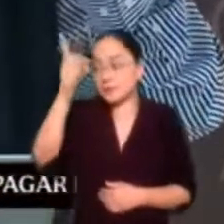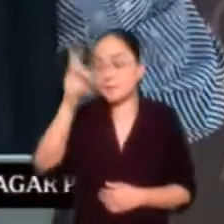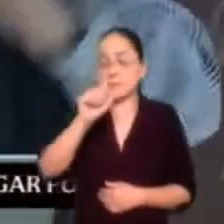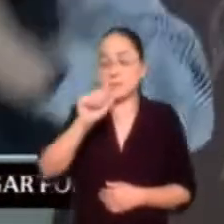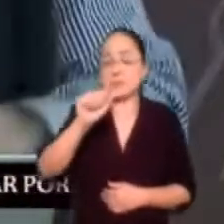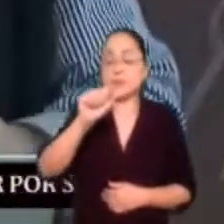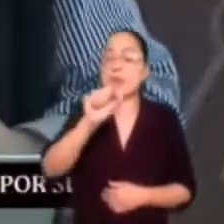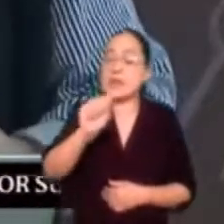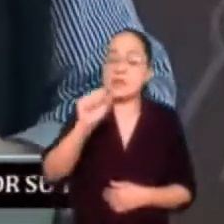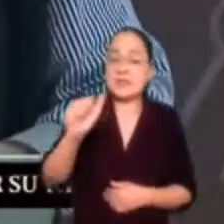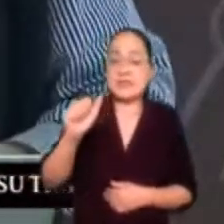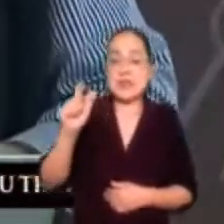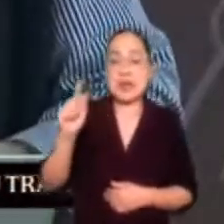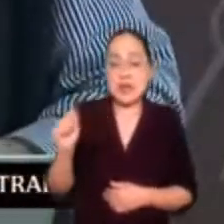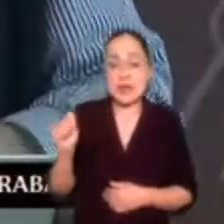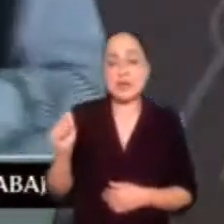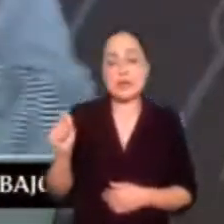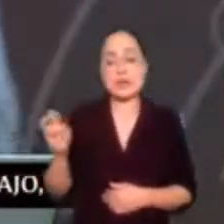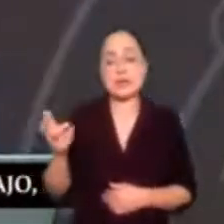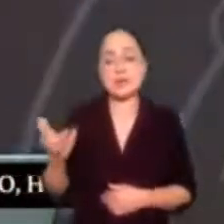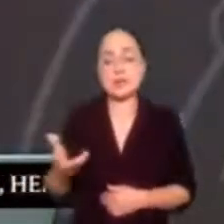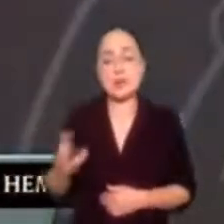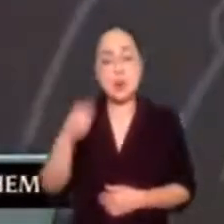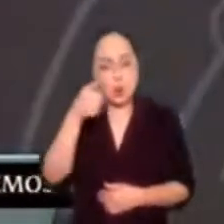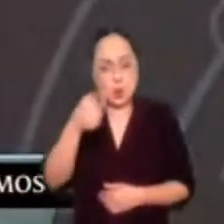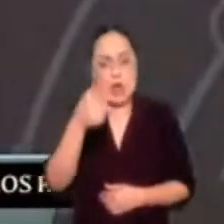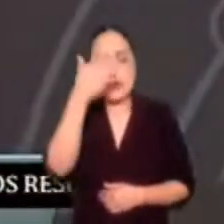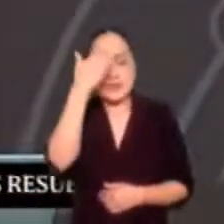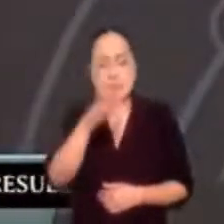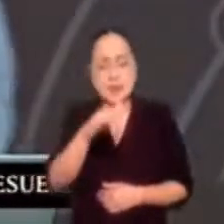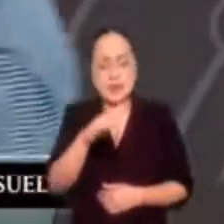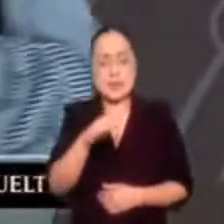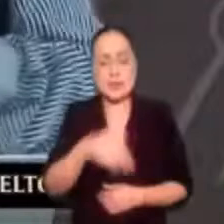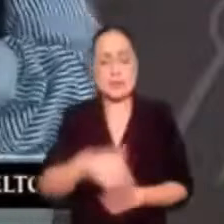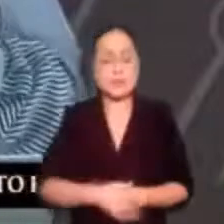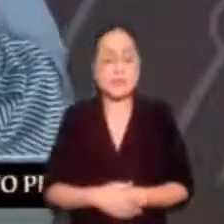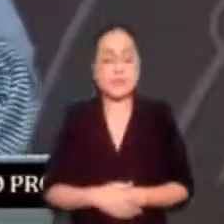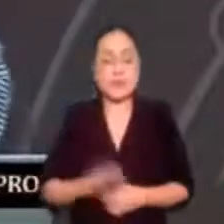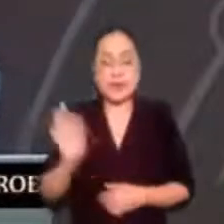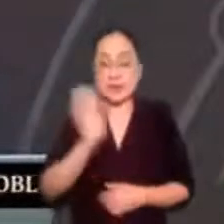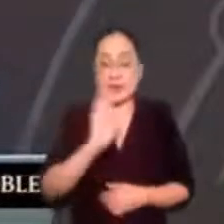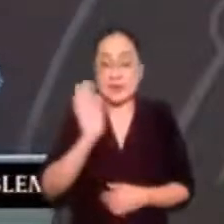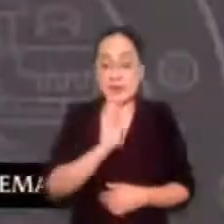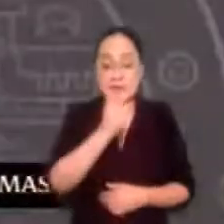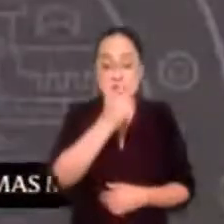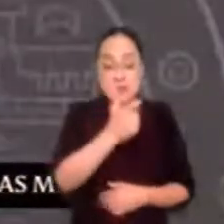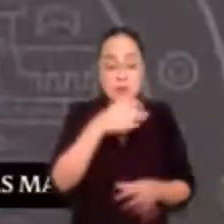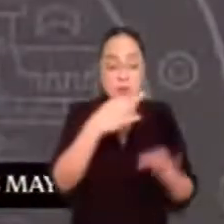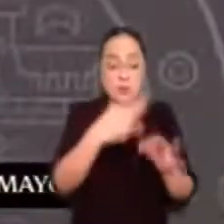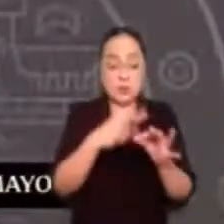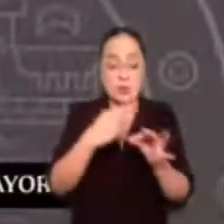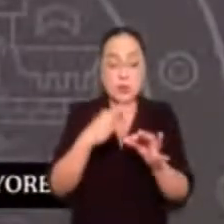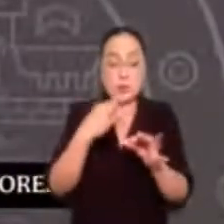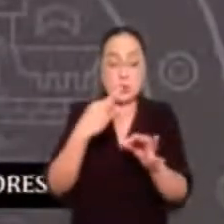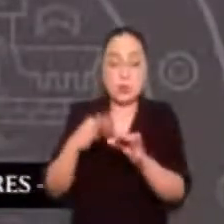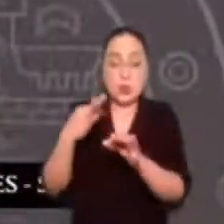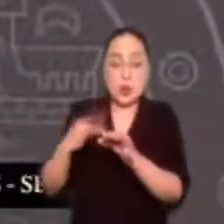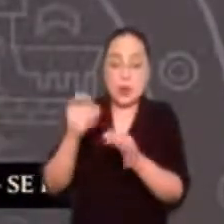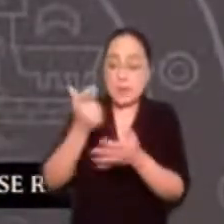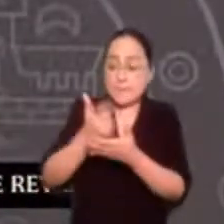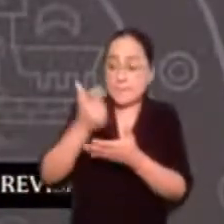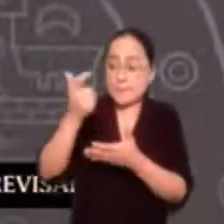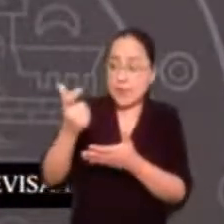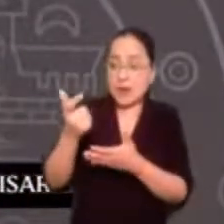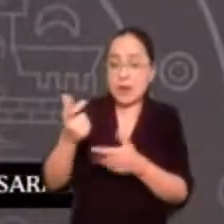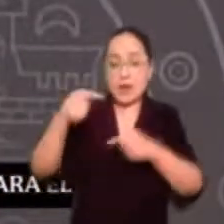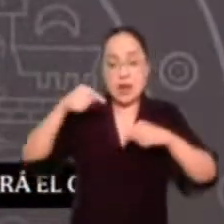Y finalmente ustedes ven, si lo hubieran estado pagando, pues ni siquiera es un gran